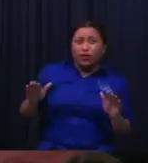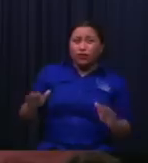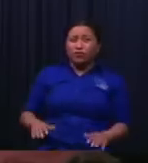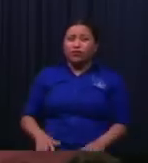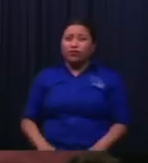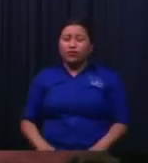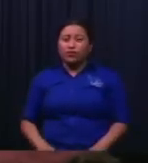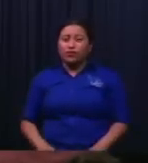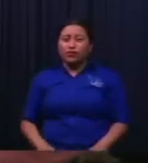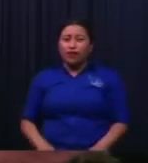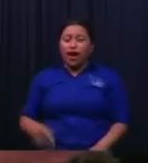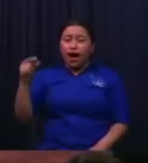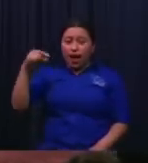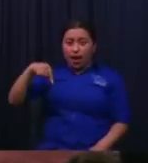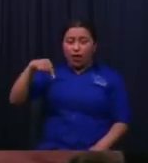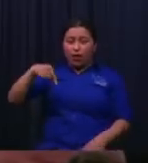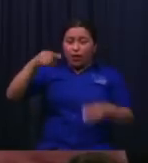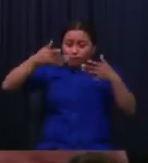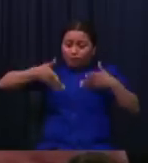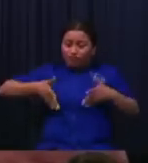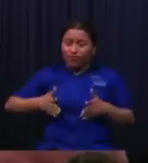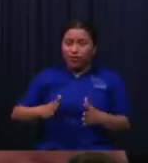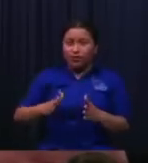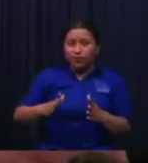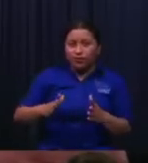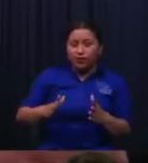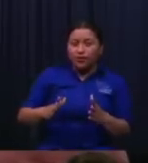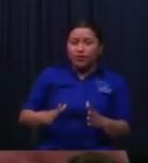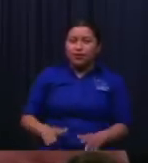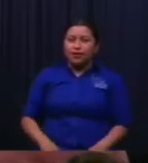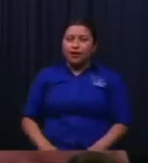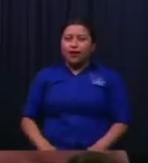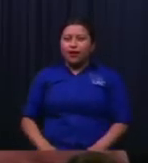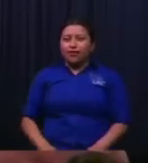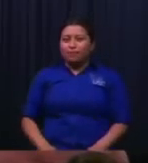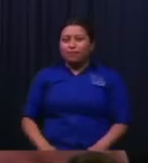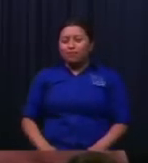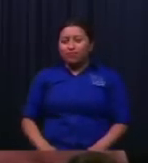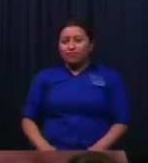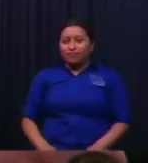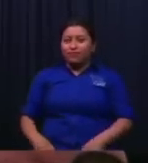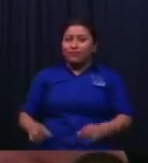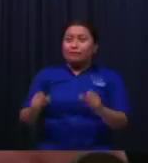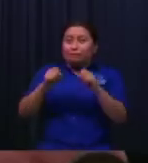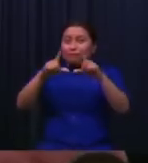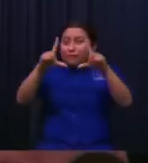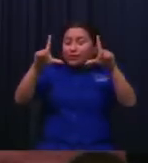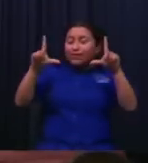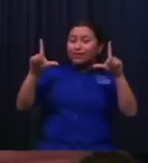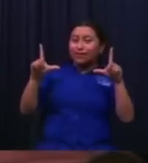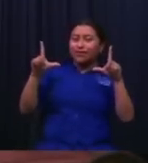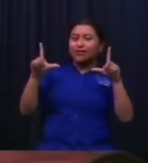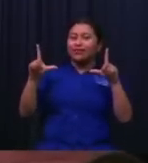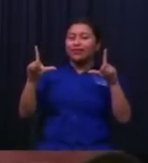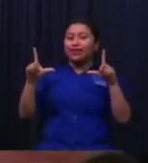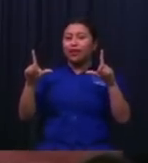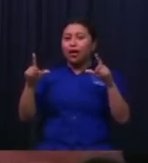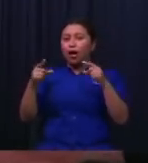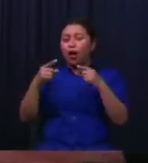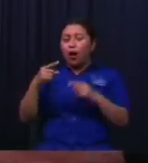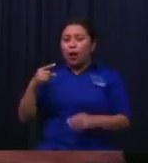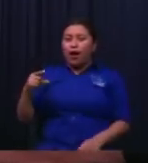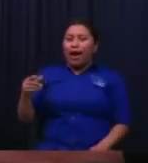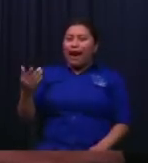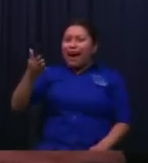chip. No, es que los niños de antes eran diferentes. Éramos cardíacos, hermano. Pasa que barranqueábamos y nos salíamos